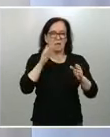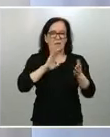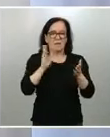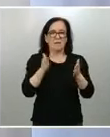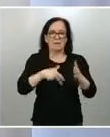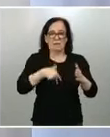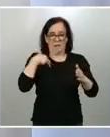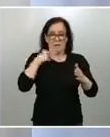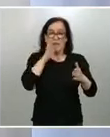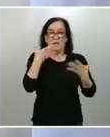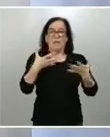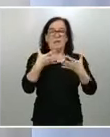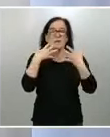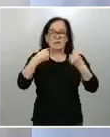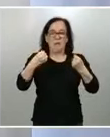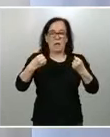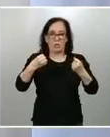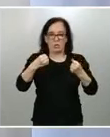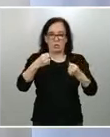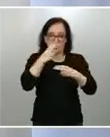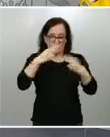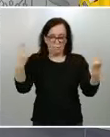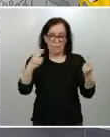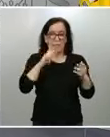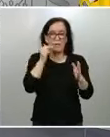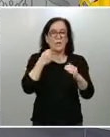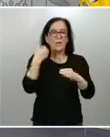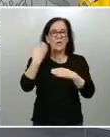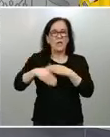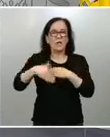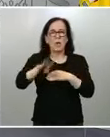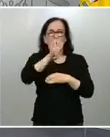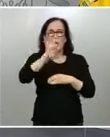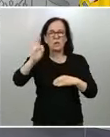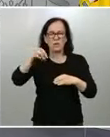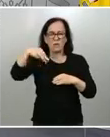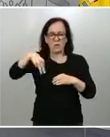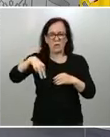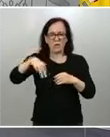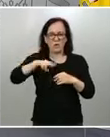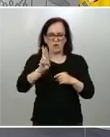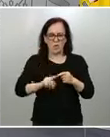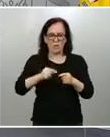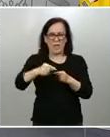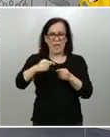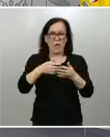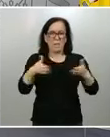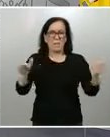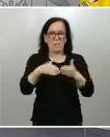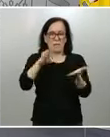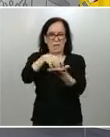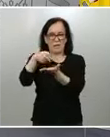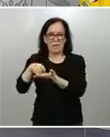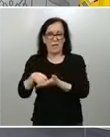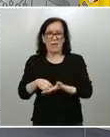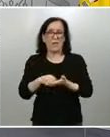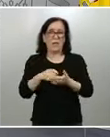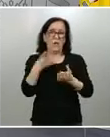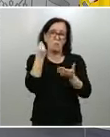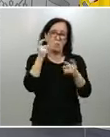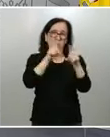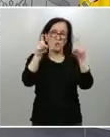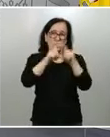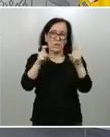armazón y luego sobre el límite de 400 metros cuadrados para que abran los comercios muchos locales de pymes superan en esa